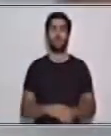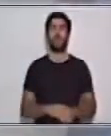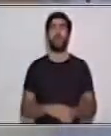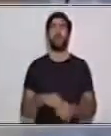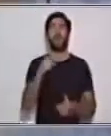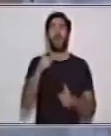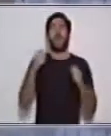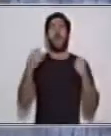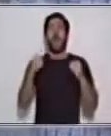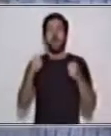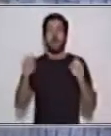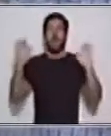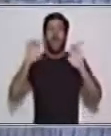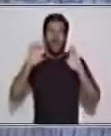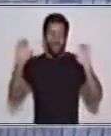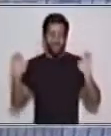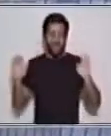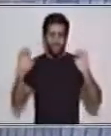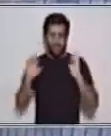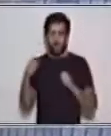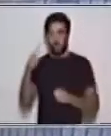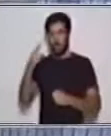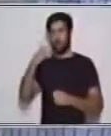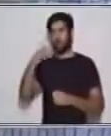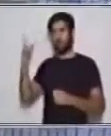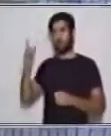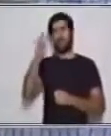que realizó ejercicio. Que